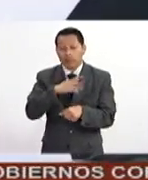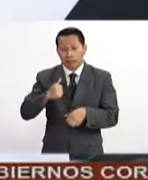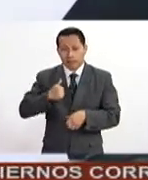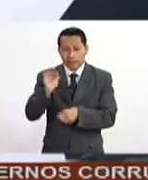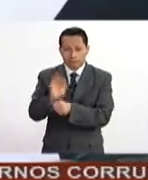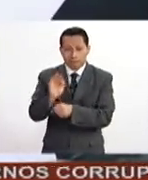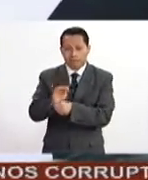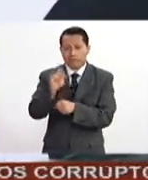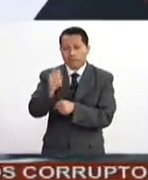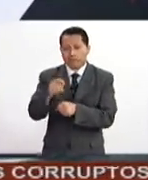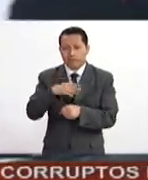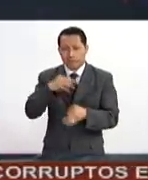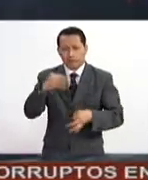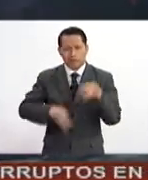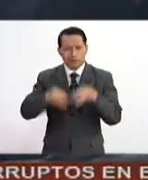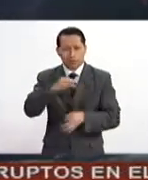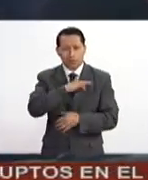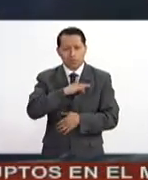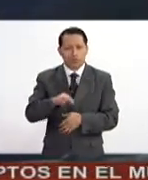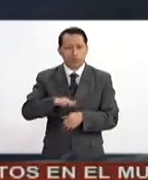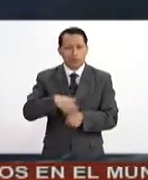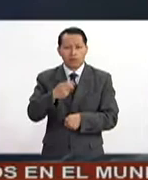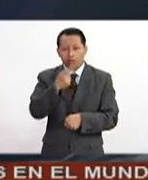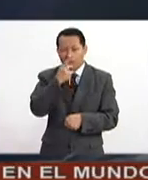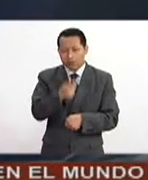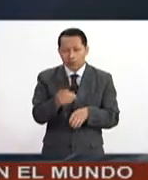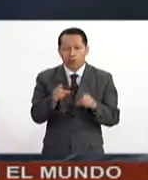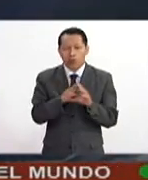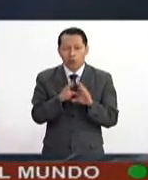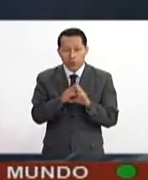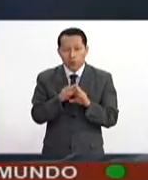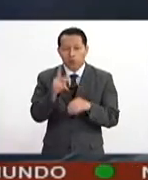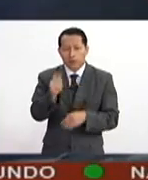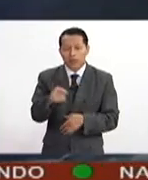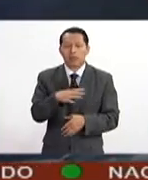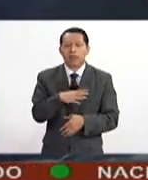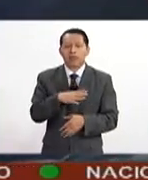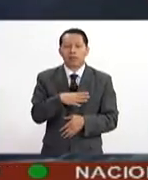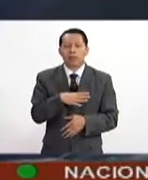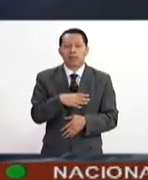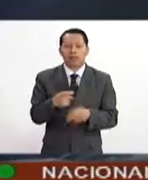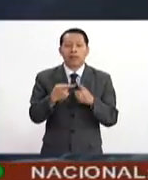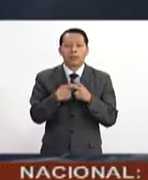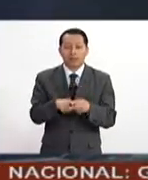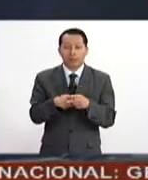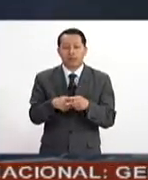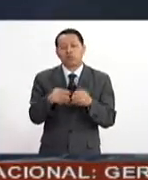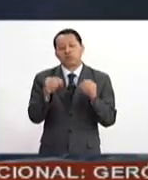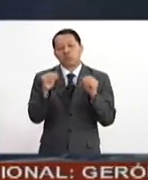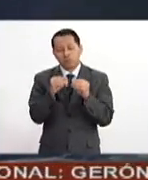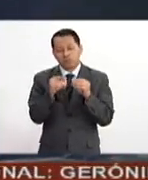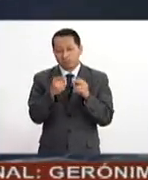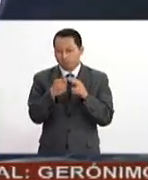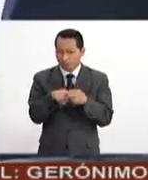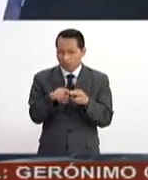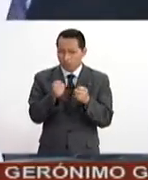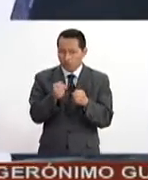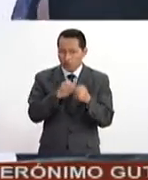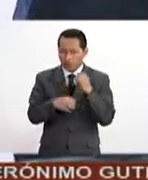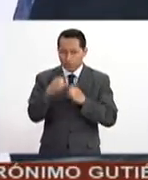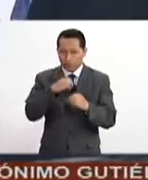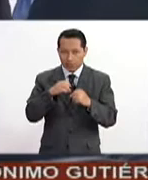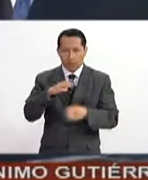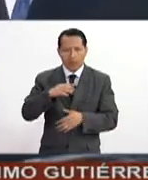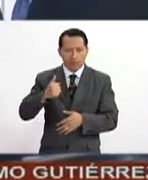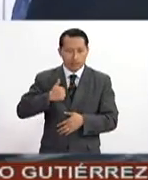de Canadá, incluso en los tribunales. Por eso les comentaba Omar Fati que se trata prácticamente ya del inicio de una batalla, de una primera batalla comercial